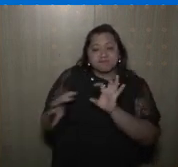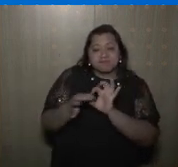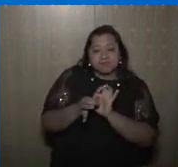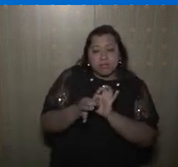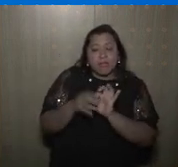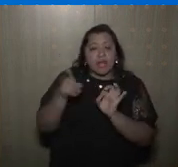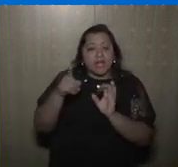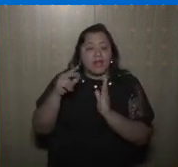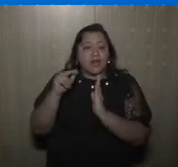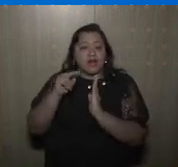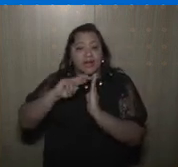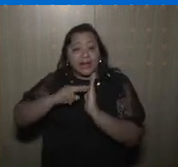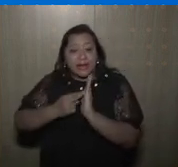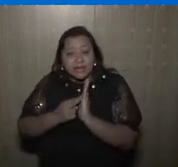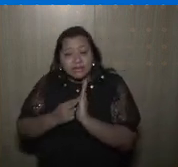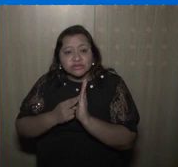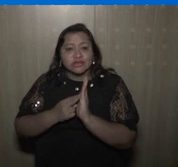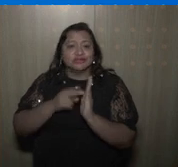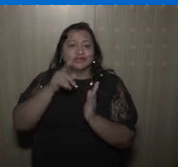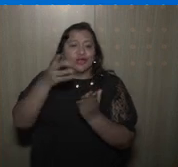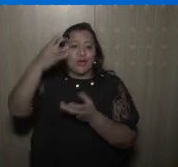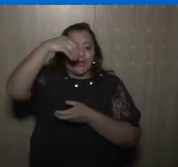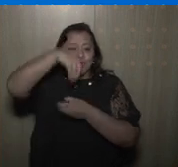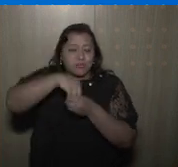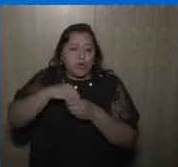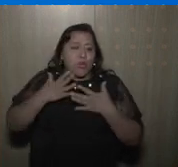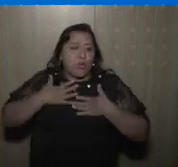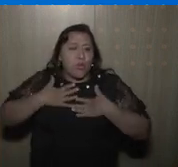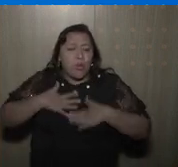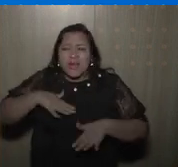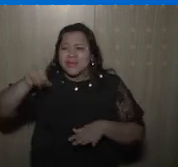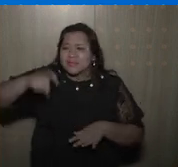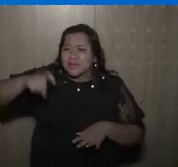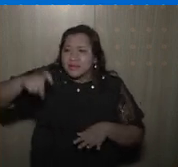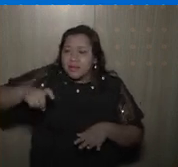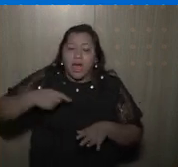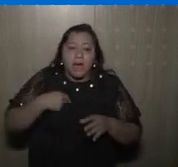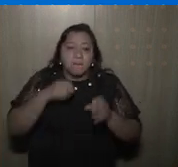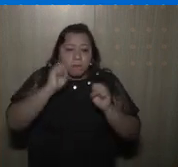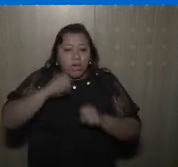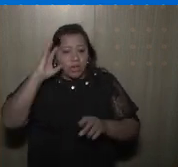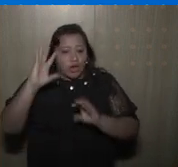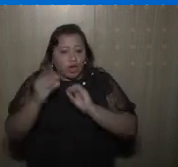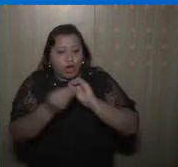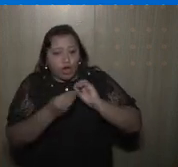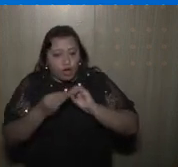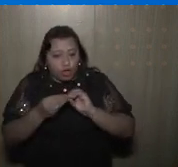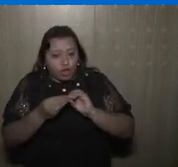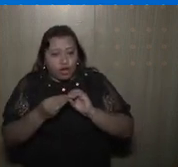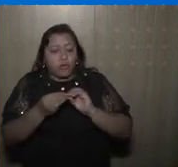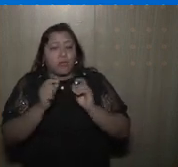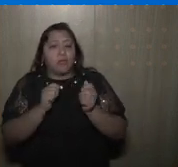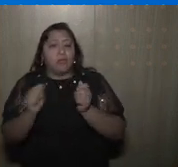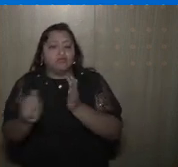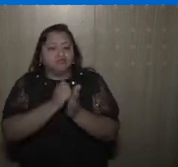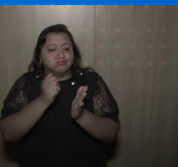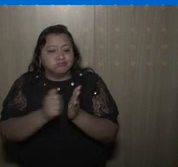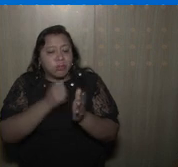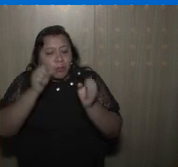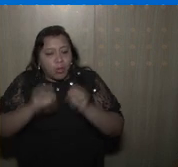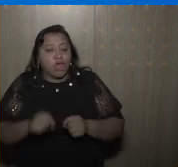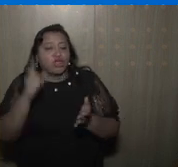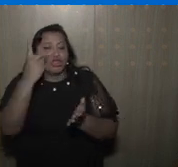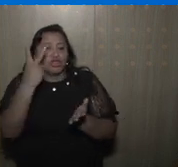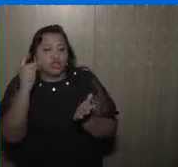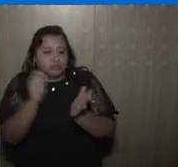registros y a pesar de que la institución desista de cualquier requerimiento, este código se puede demorar en algunos casos hasta 2 meses, lo cual